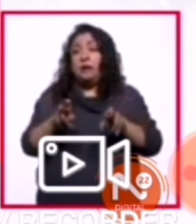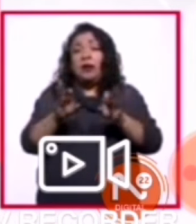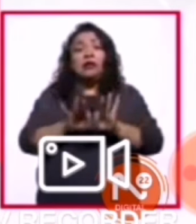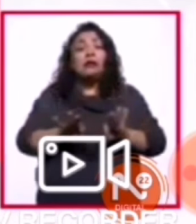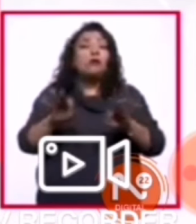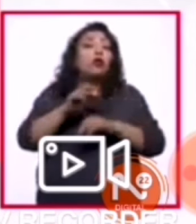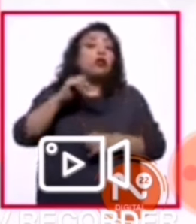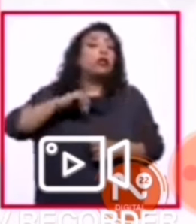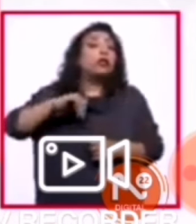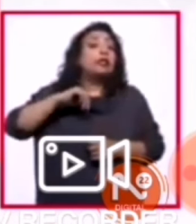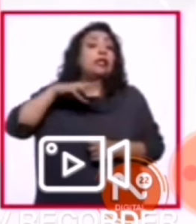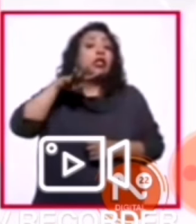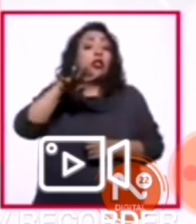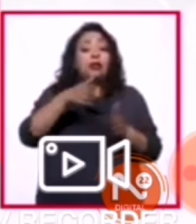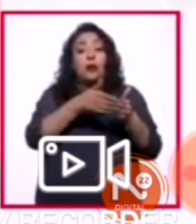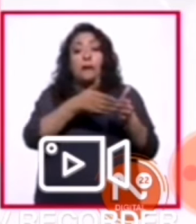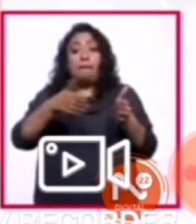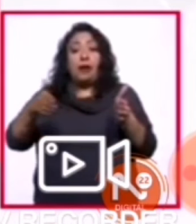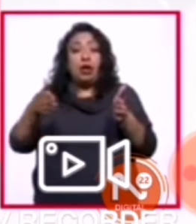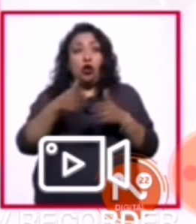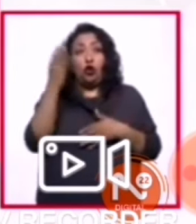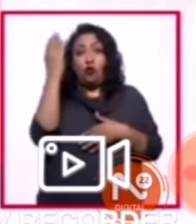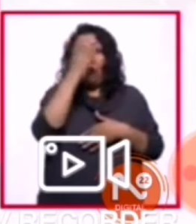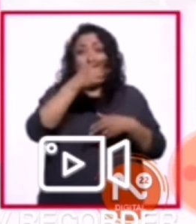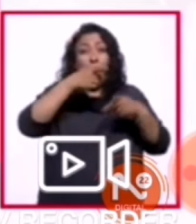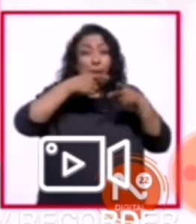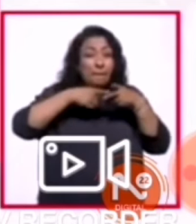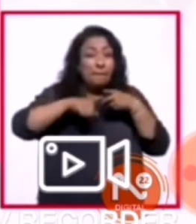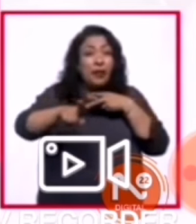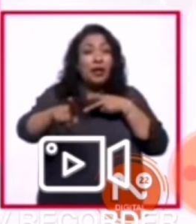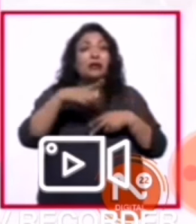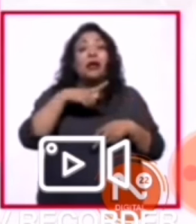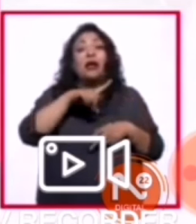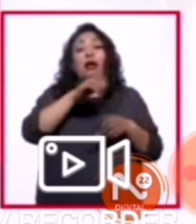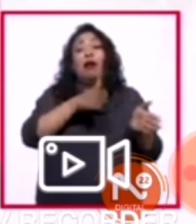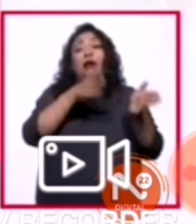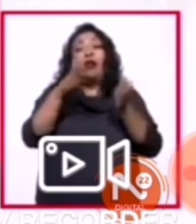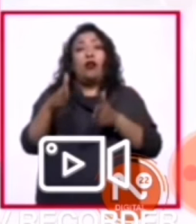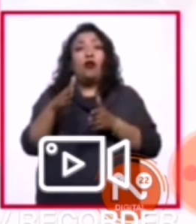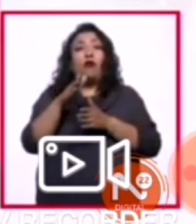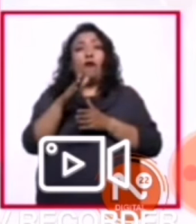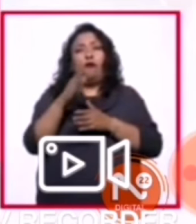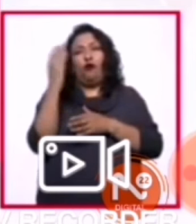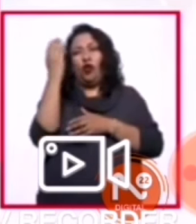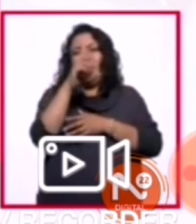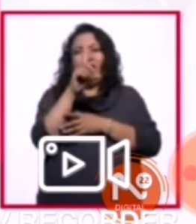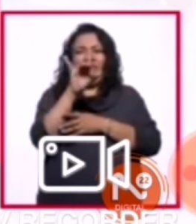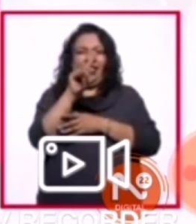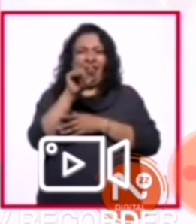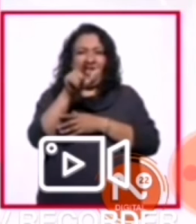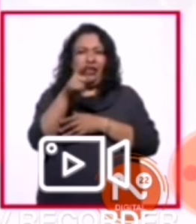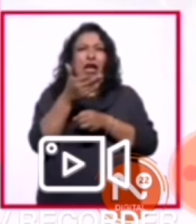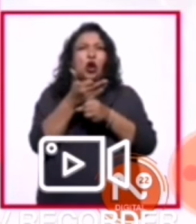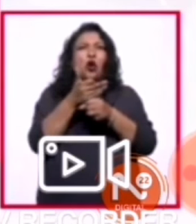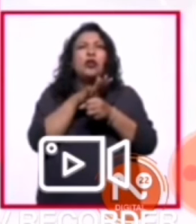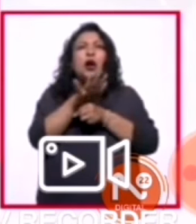siglo XIX, que es el periodo en el que la fotografía nace. La posfotografía, la fotografía digital, lo que está haciendo